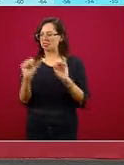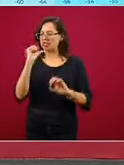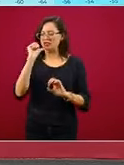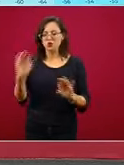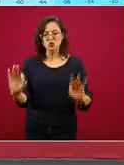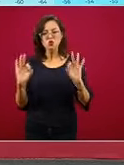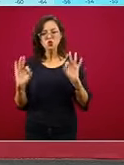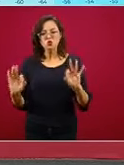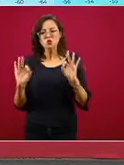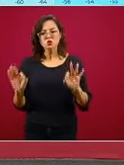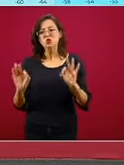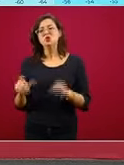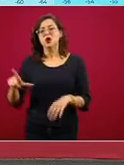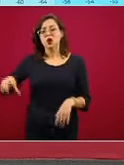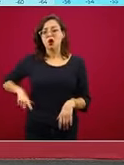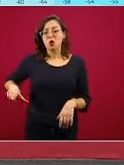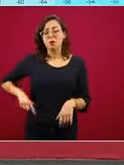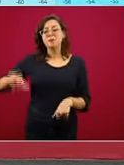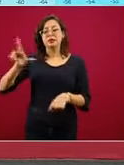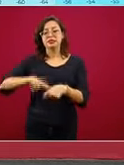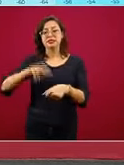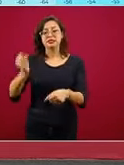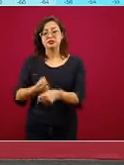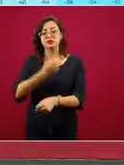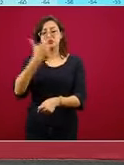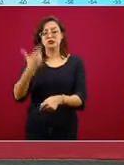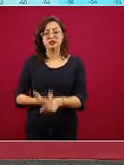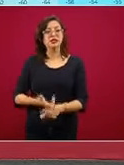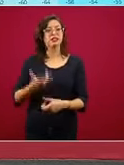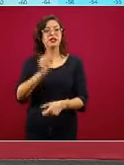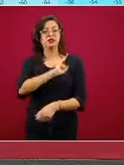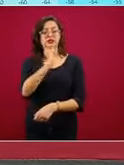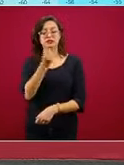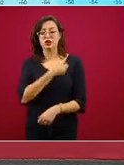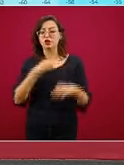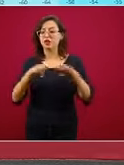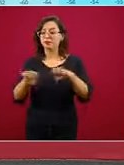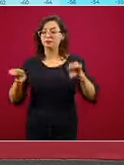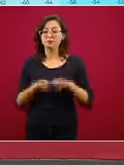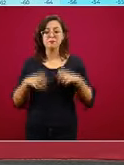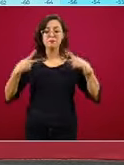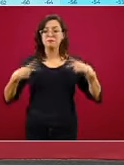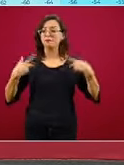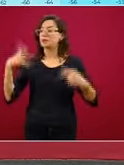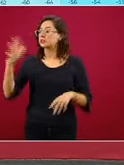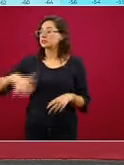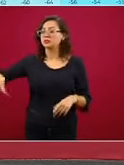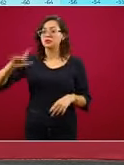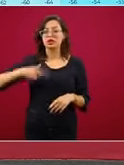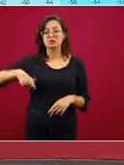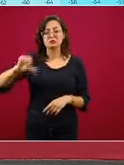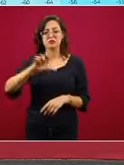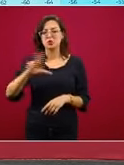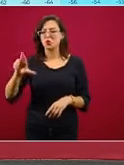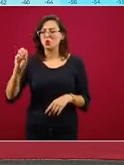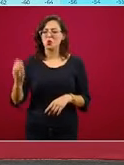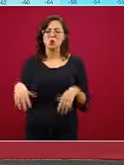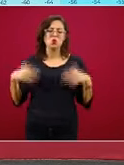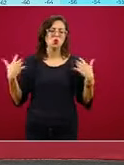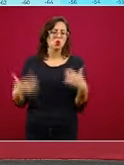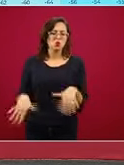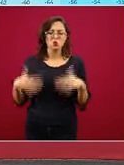el gobernador de Quintana Roo, su secretaria de Salud, su equipo, la población quintanarroense tuvo una